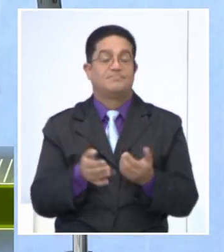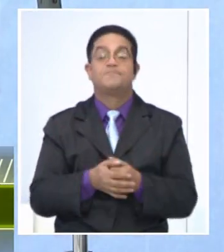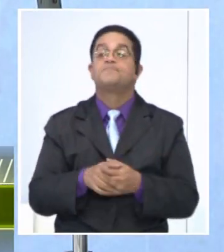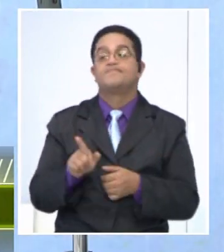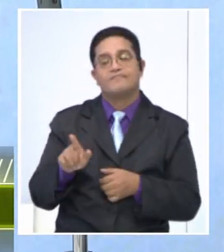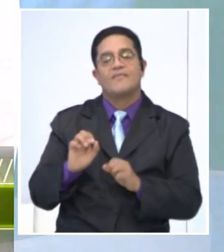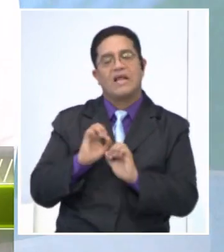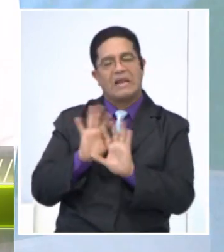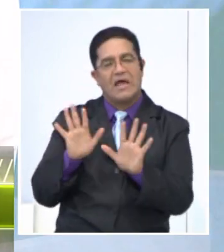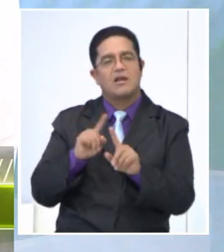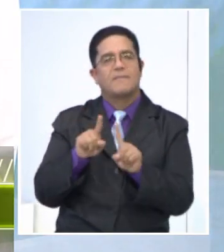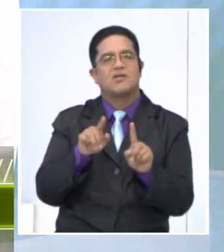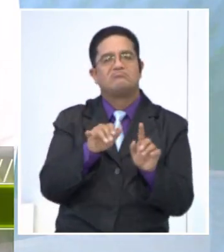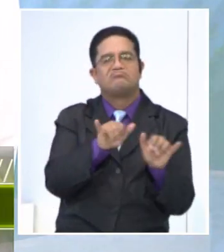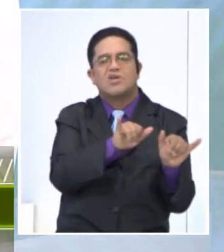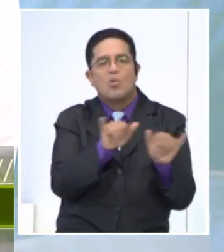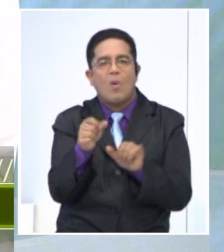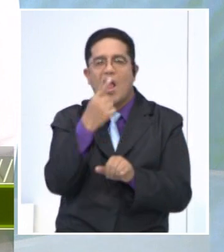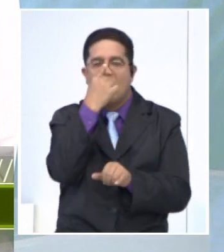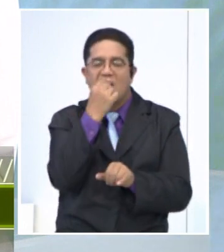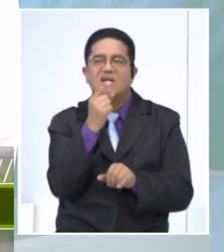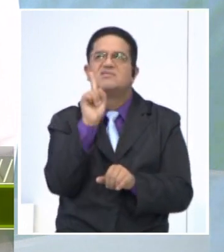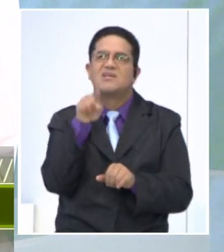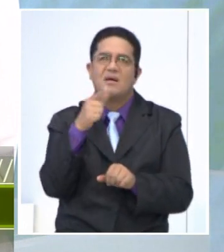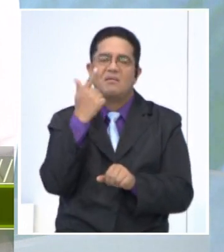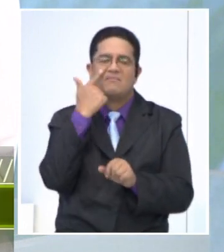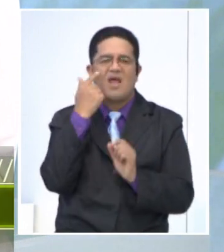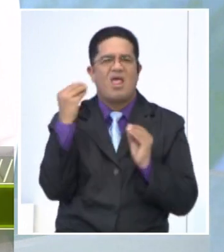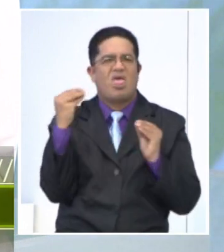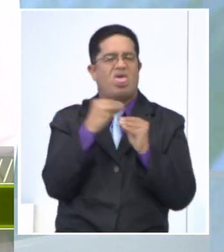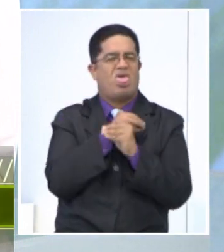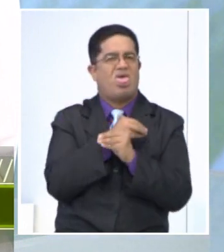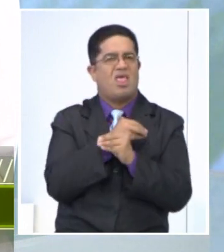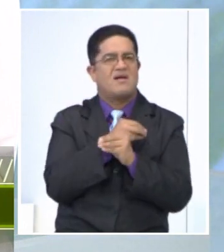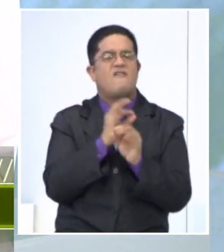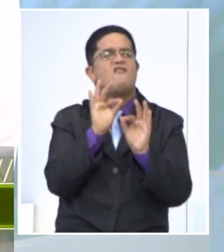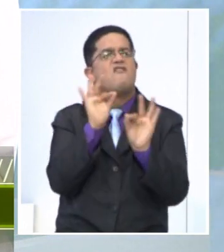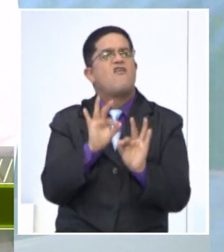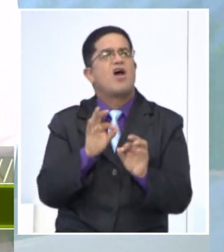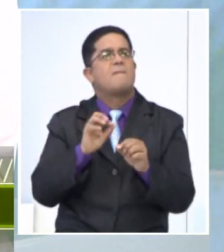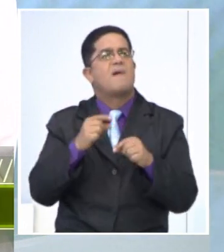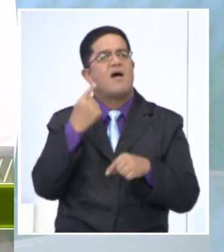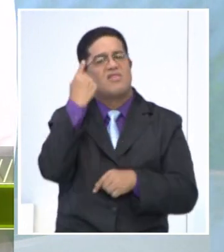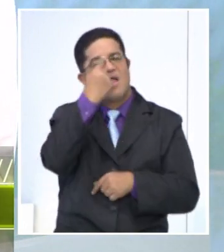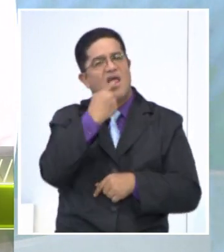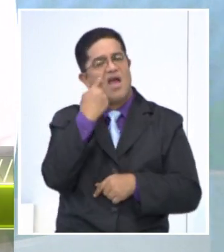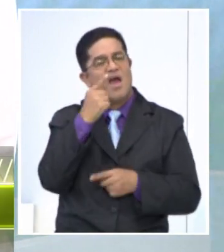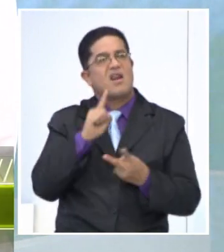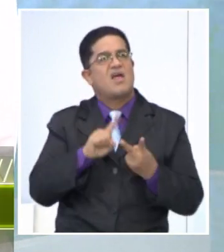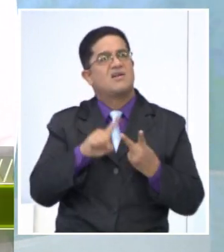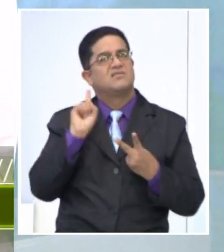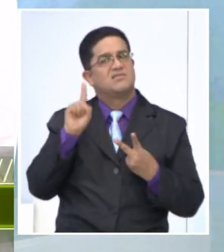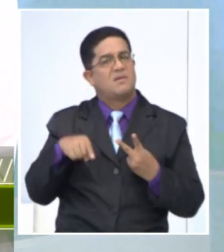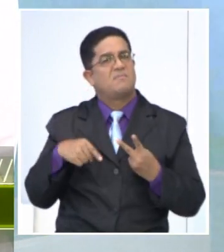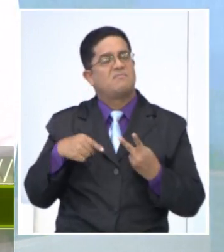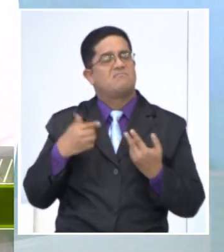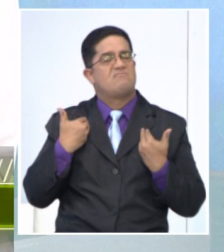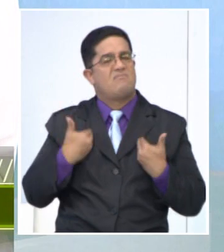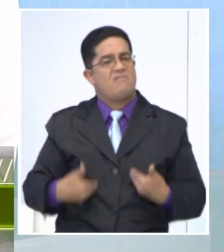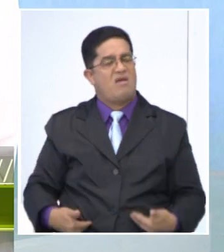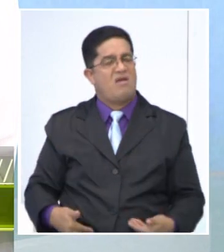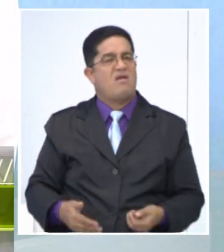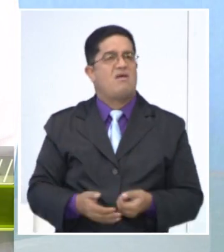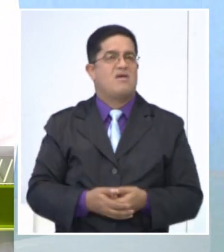vean iguales, a veces la distorsión también y ese trastorno dismórfico, no solamente en la parte corporal, sino también en la parte facial,